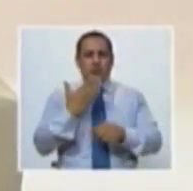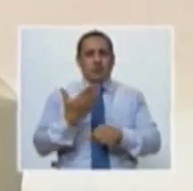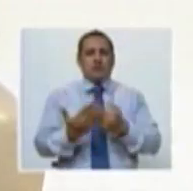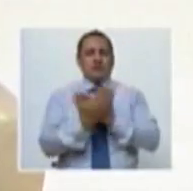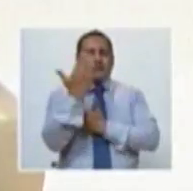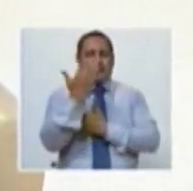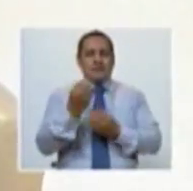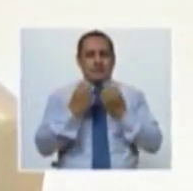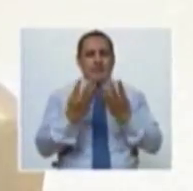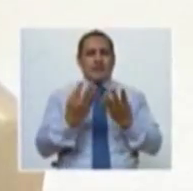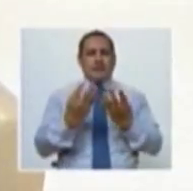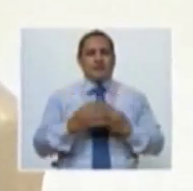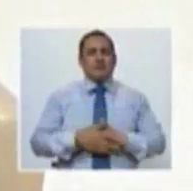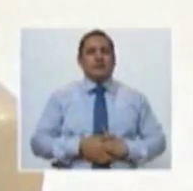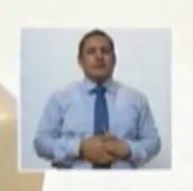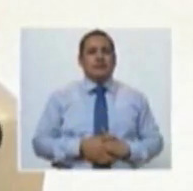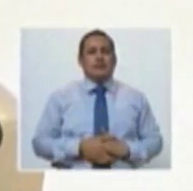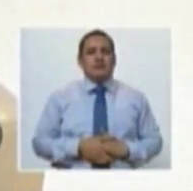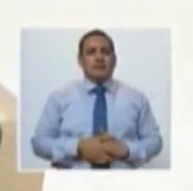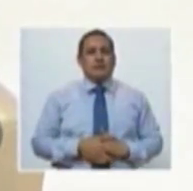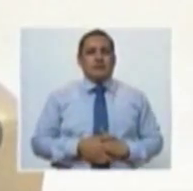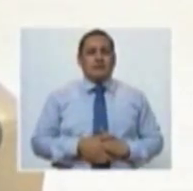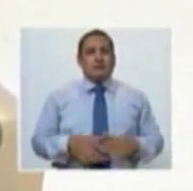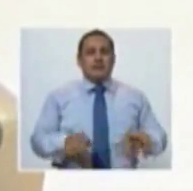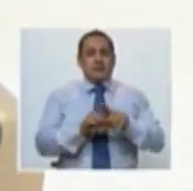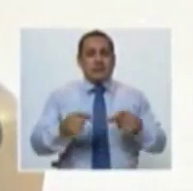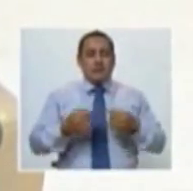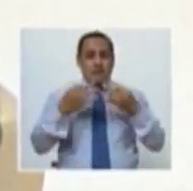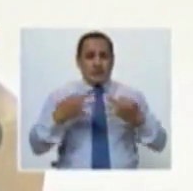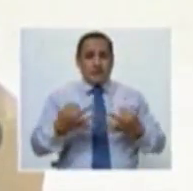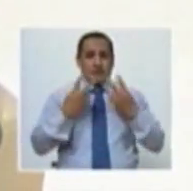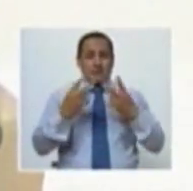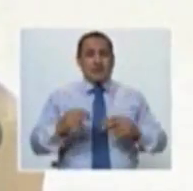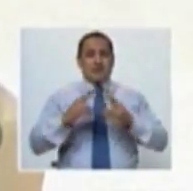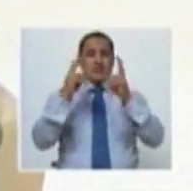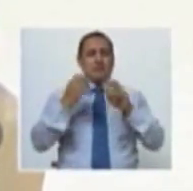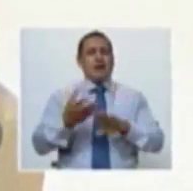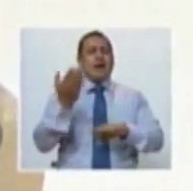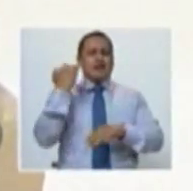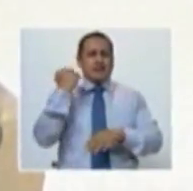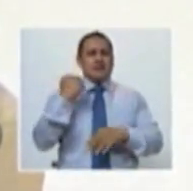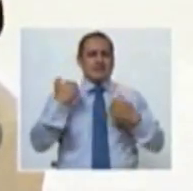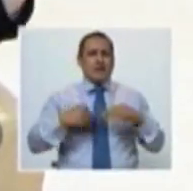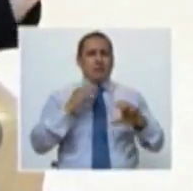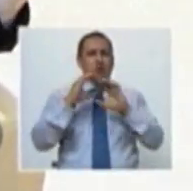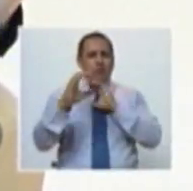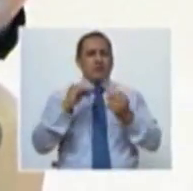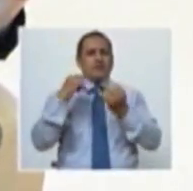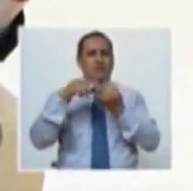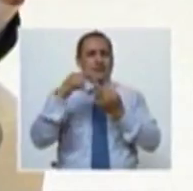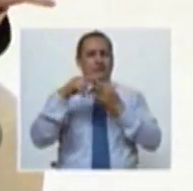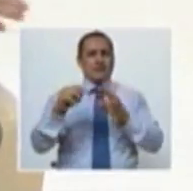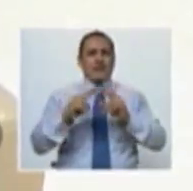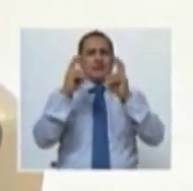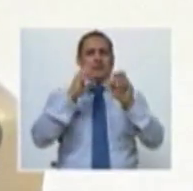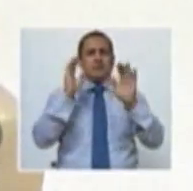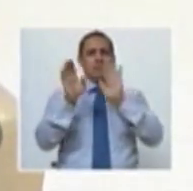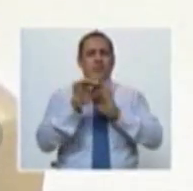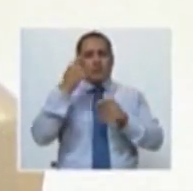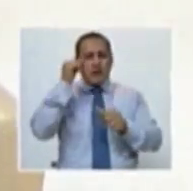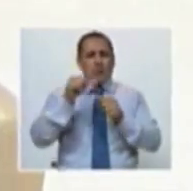¿Qué tal, Rocío? Mucho gusto. Mira, en realidad sobre este tema ya hemos conversado incluso sobre otros aspectos, como la